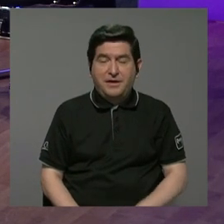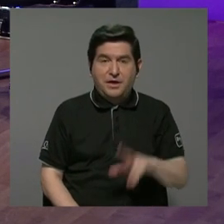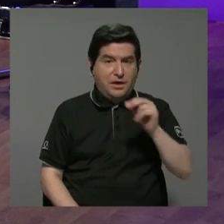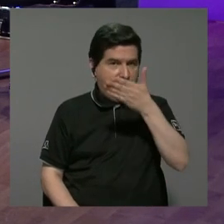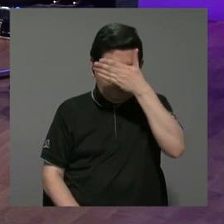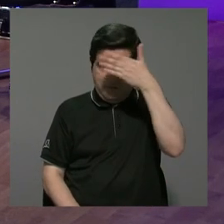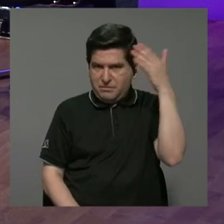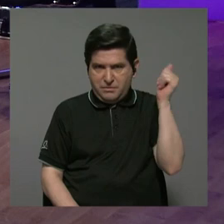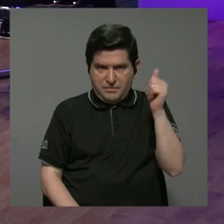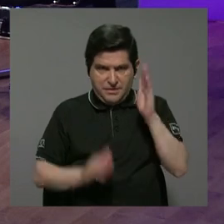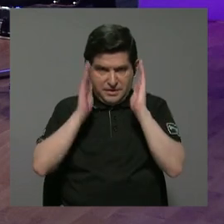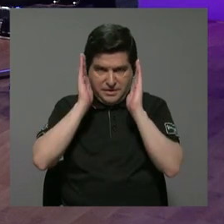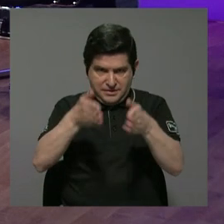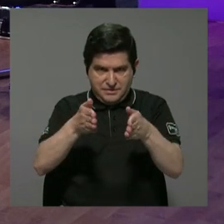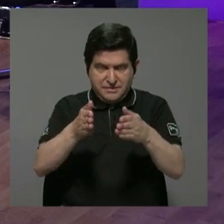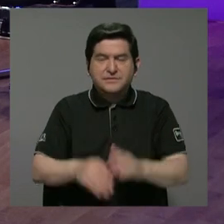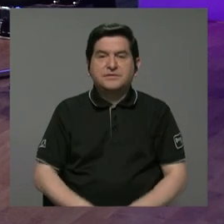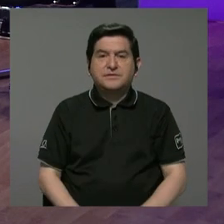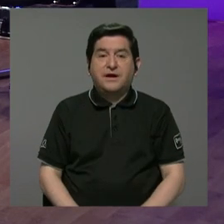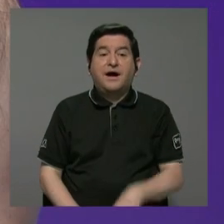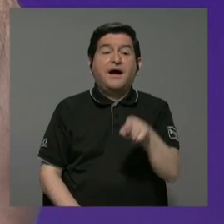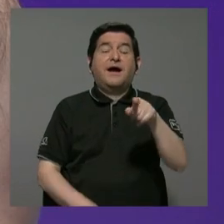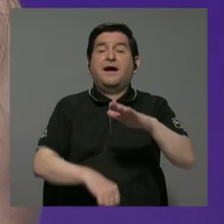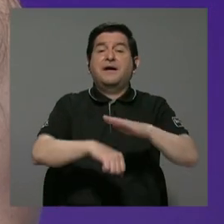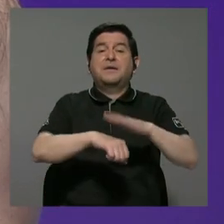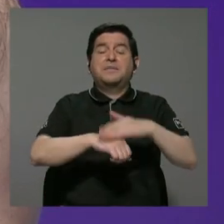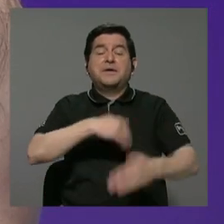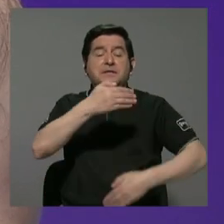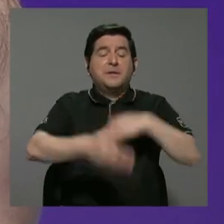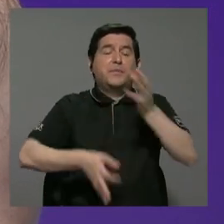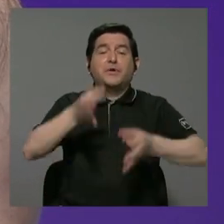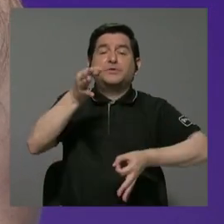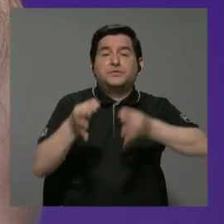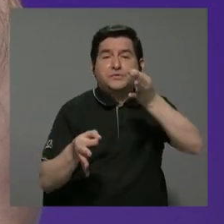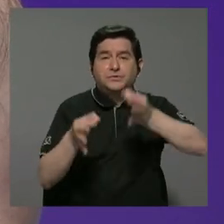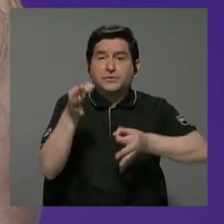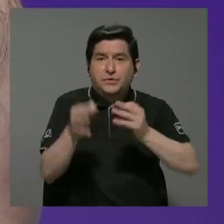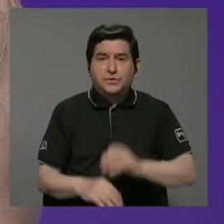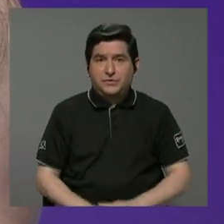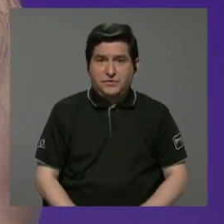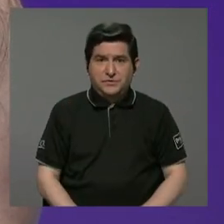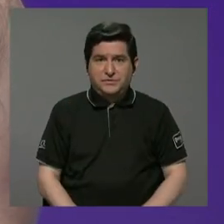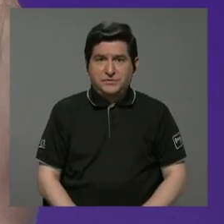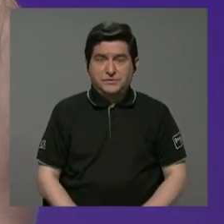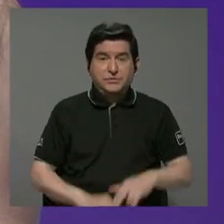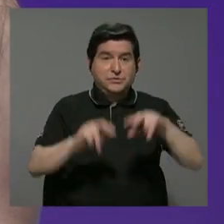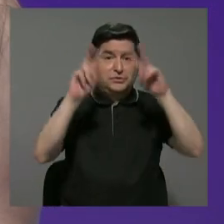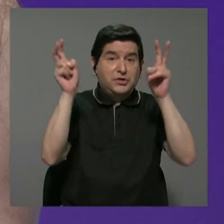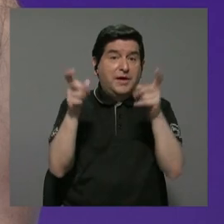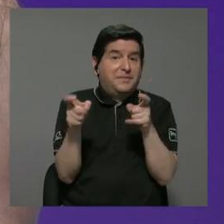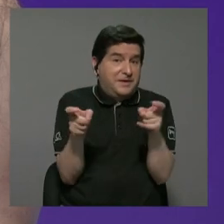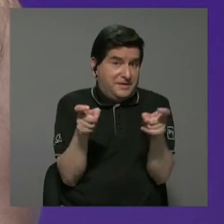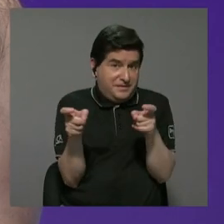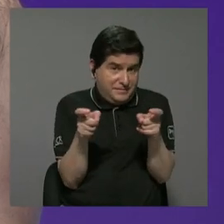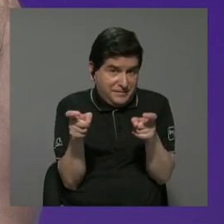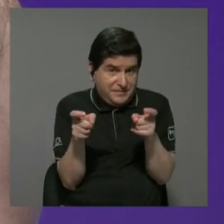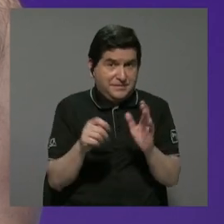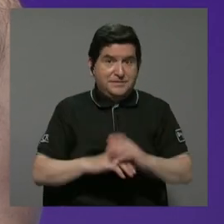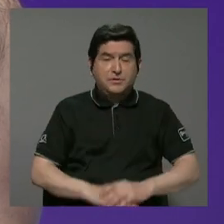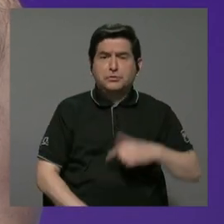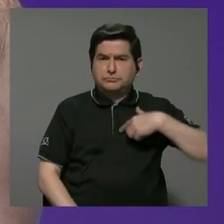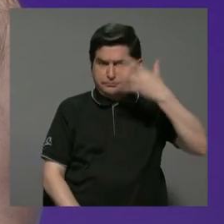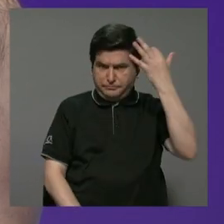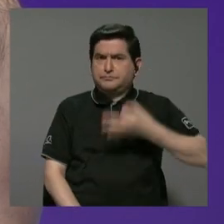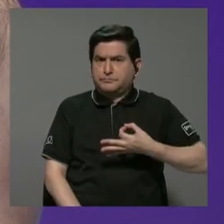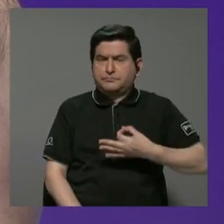perderlo de vista. Se está prestando para judicializar temas administrativos, ¿verdad? Que creo